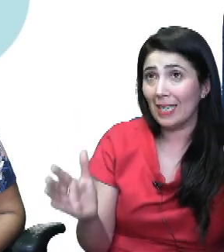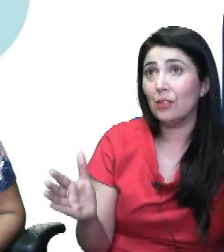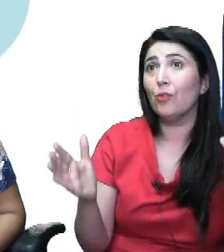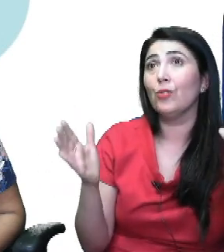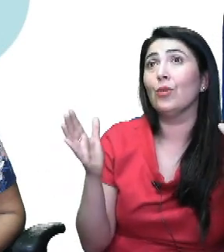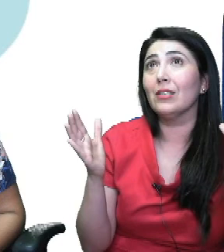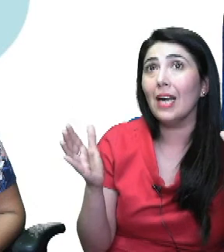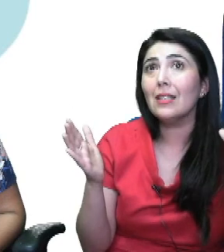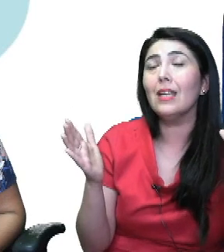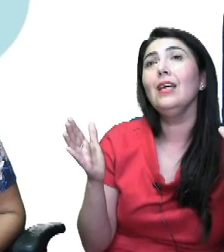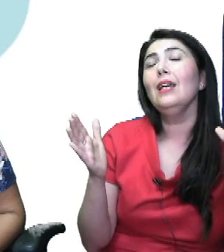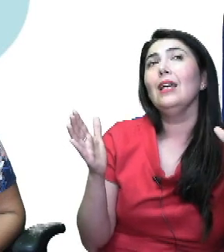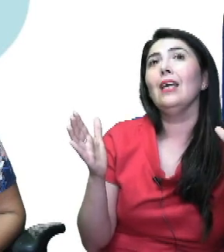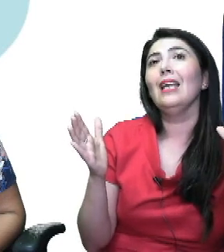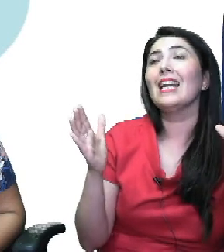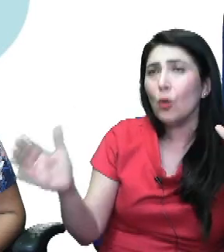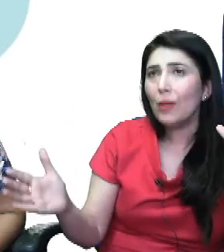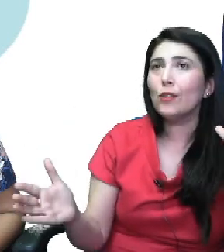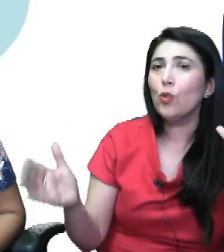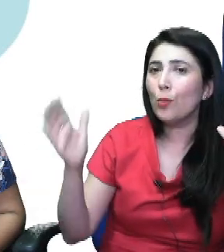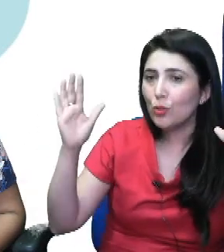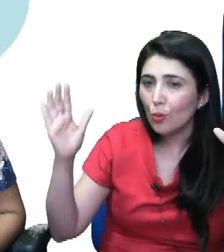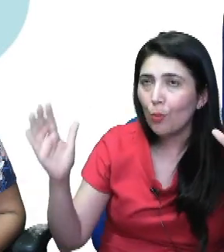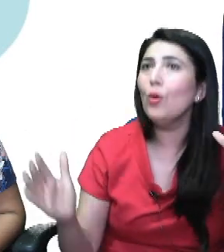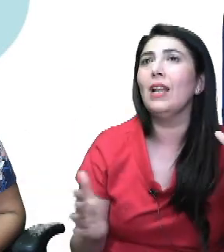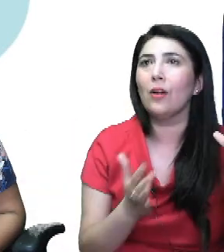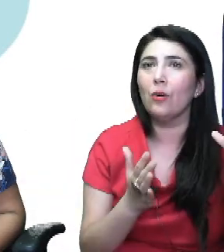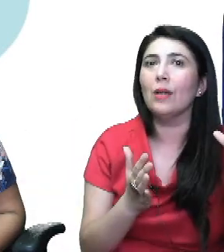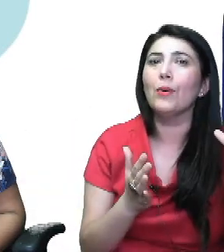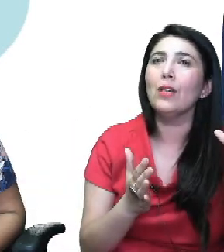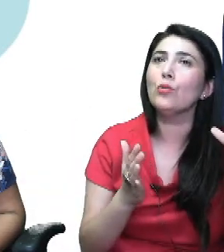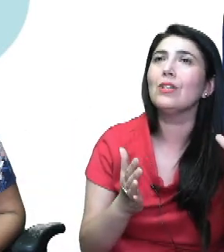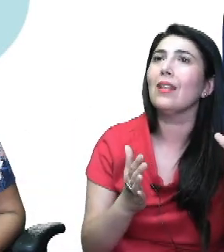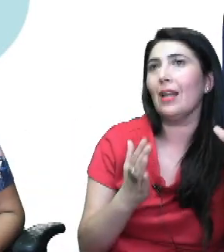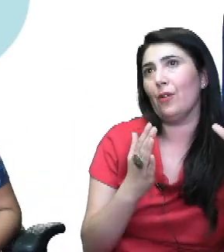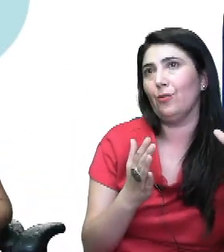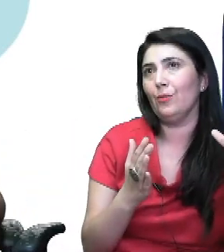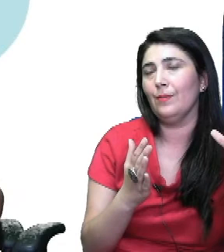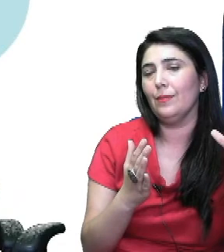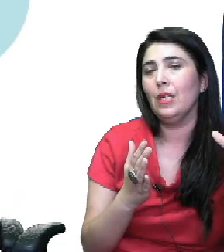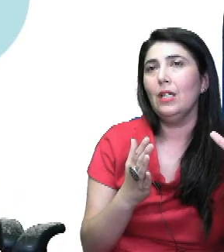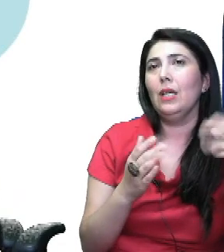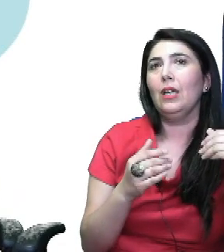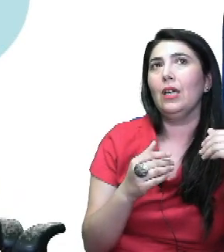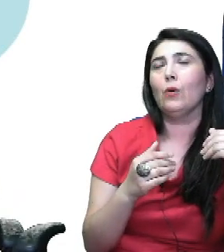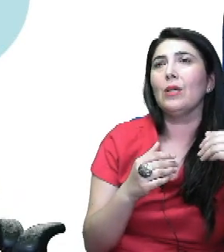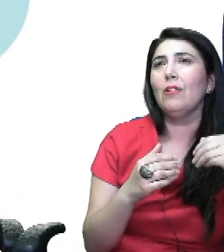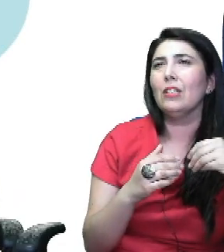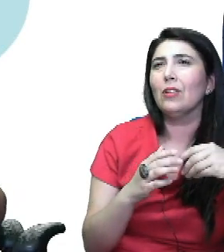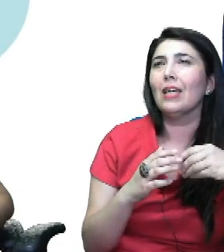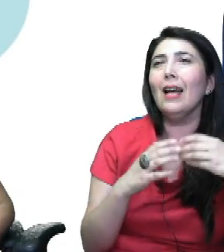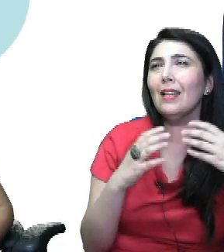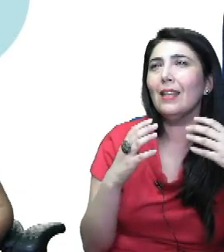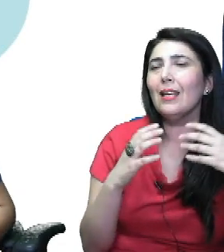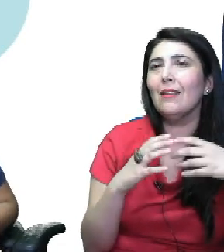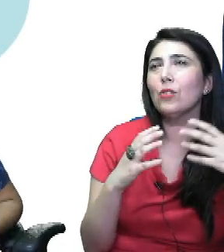una catástrofe, de un desastre, la recuperación es un proceso muy largo, que puede incluso tardar años. Cuando estamos hablando